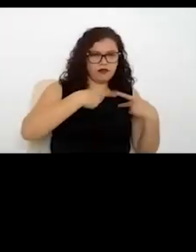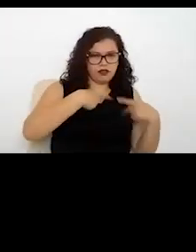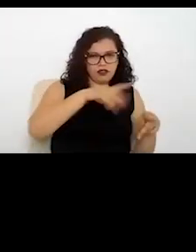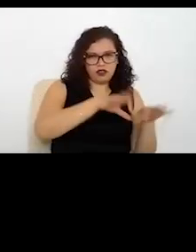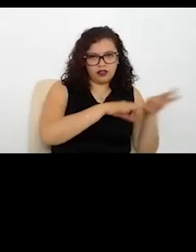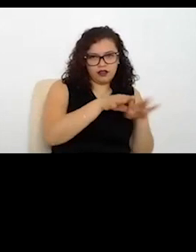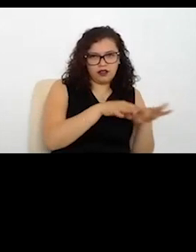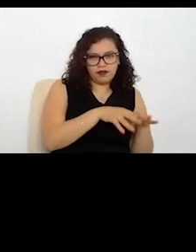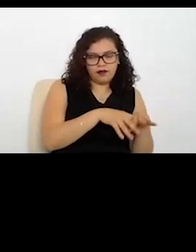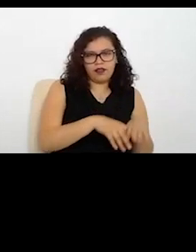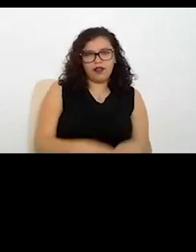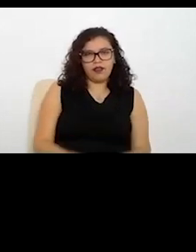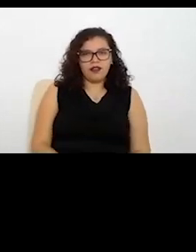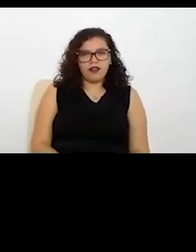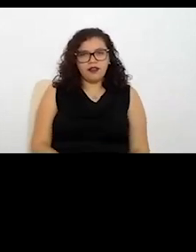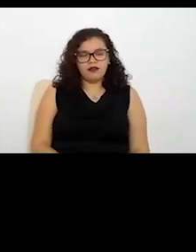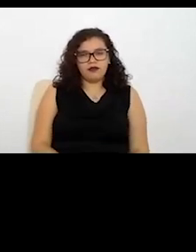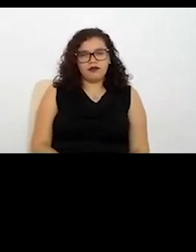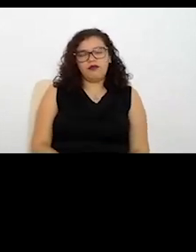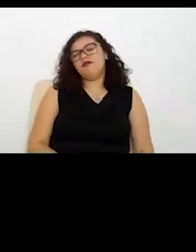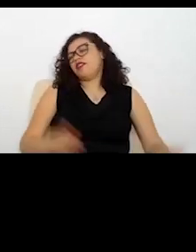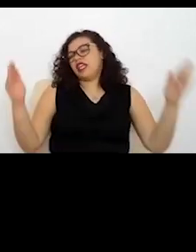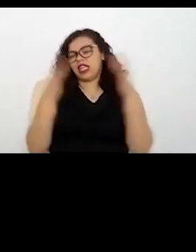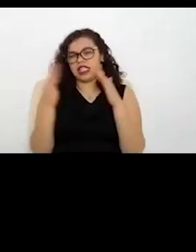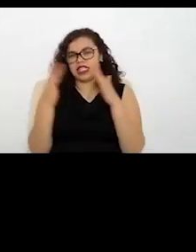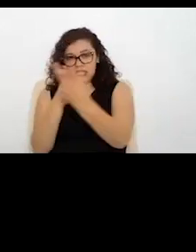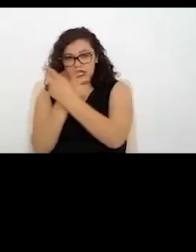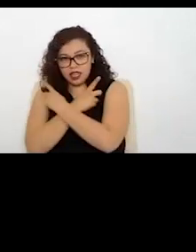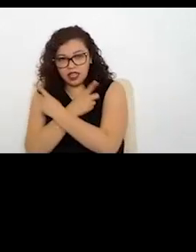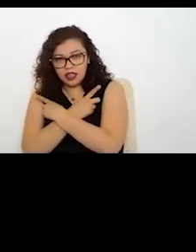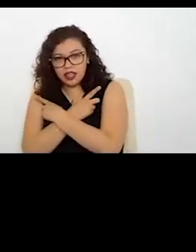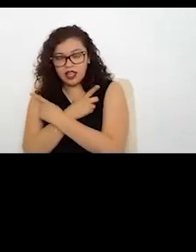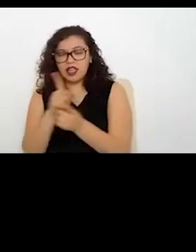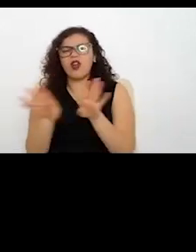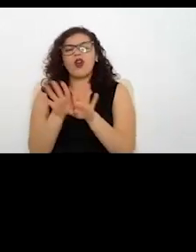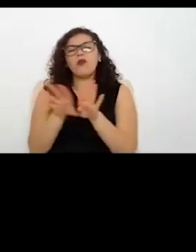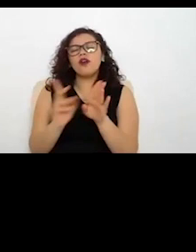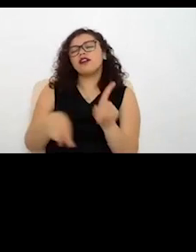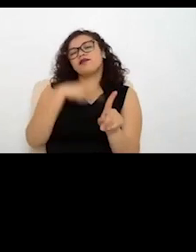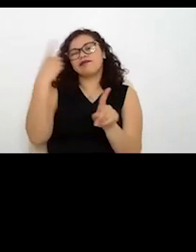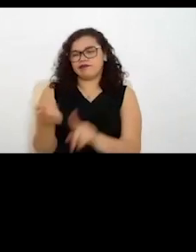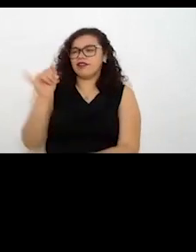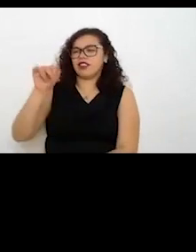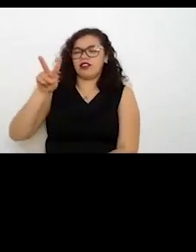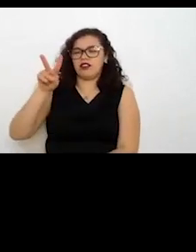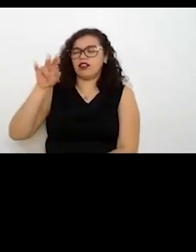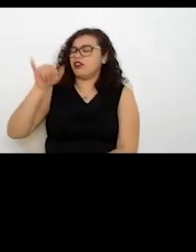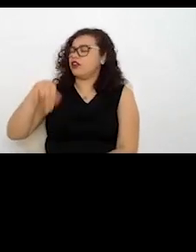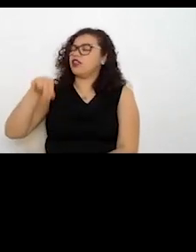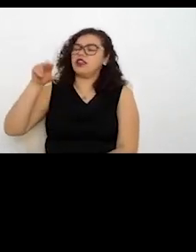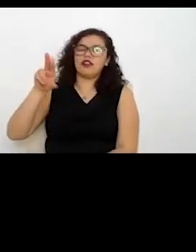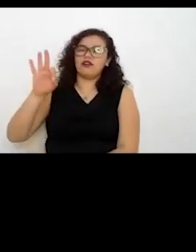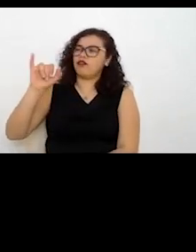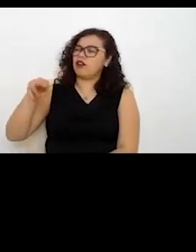de asegurar una vivienda digna y justamente lo hace a través de el Infonavit, de